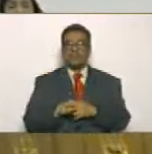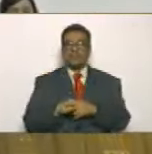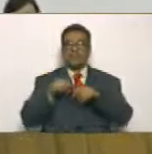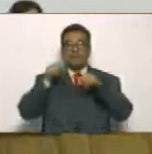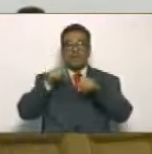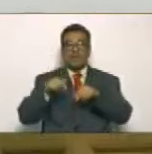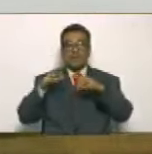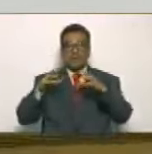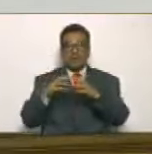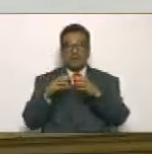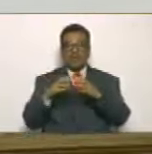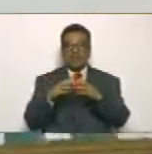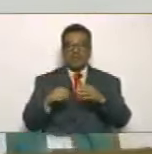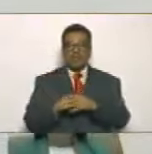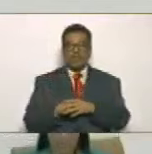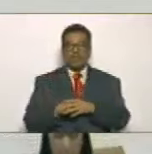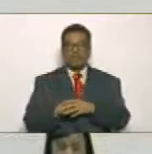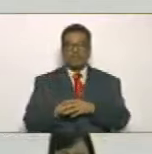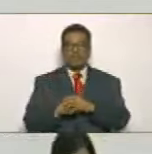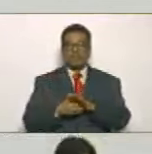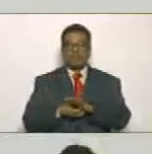Aquí reunidos,